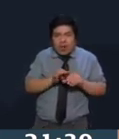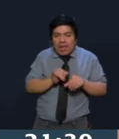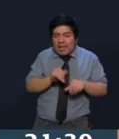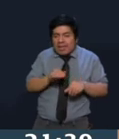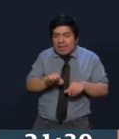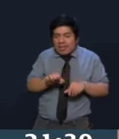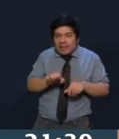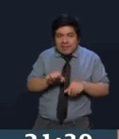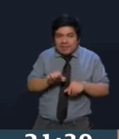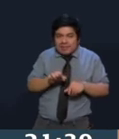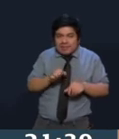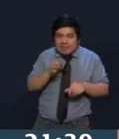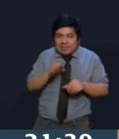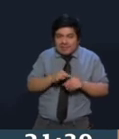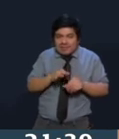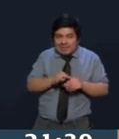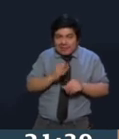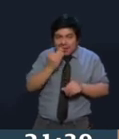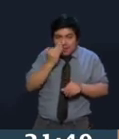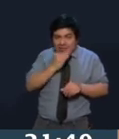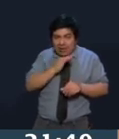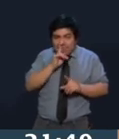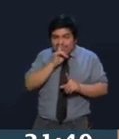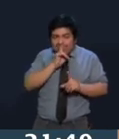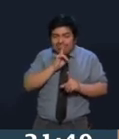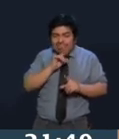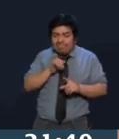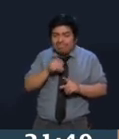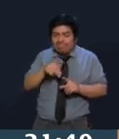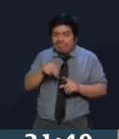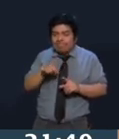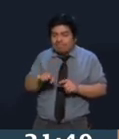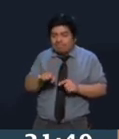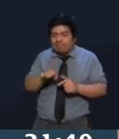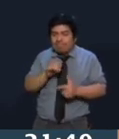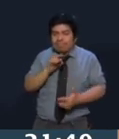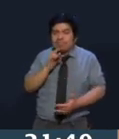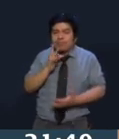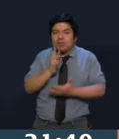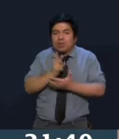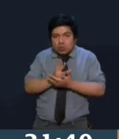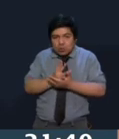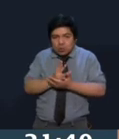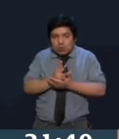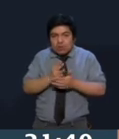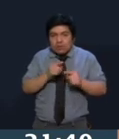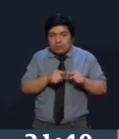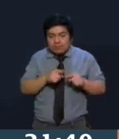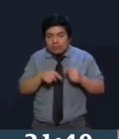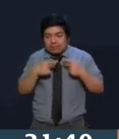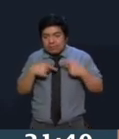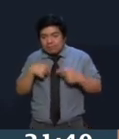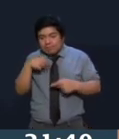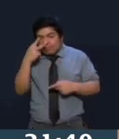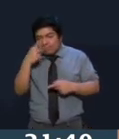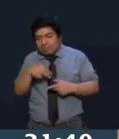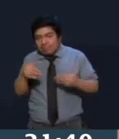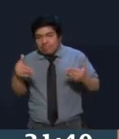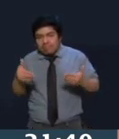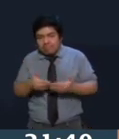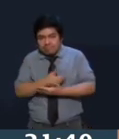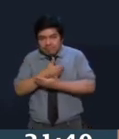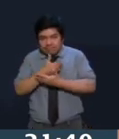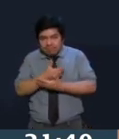como falsamente han dicho. Y de nueva cuenta, el INE solo nos entrega credenciales para votar a los ciudadanos mexicanos